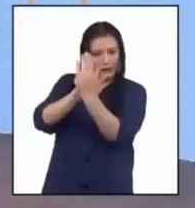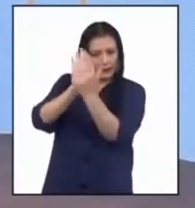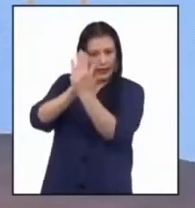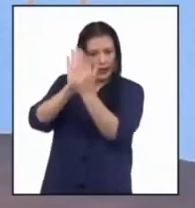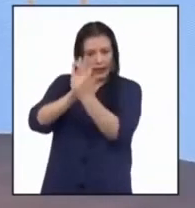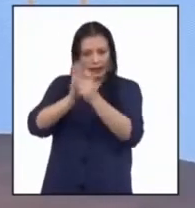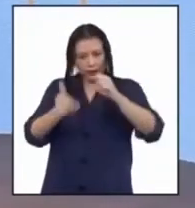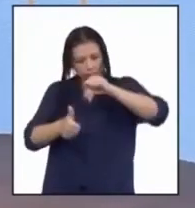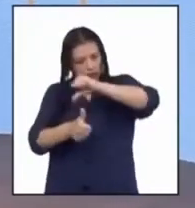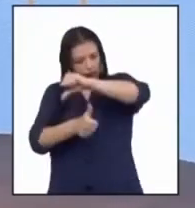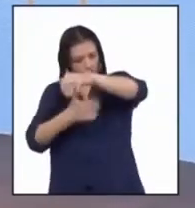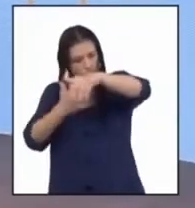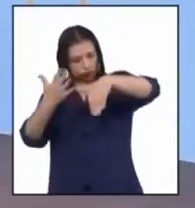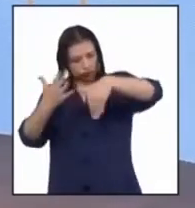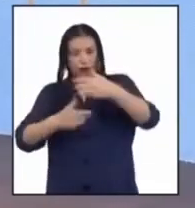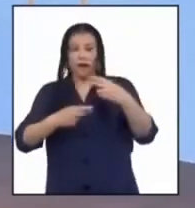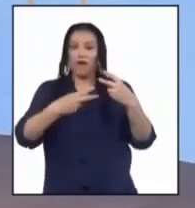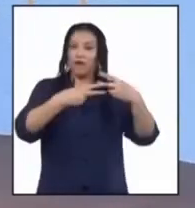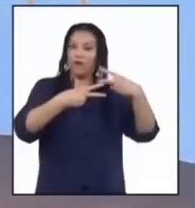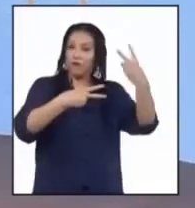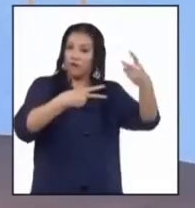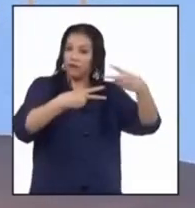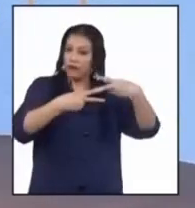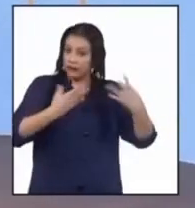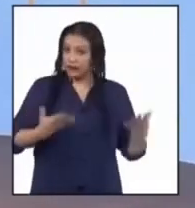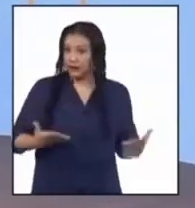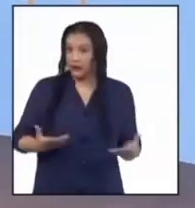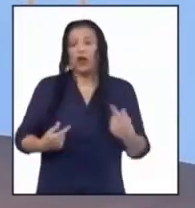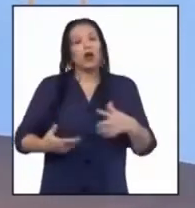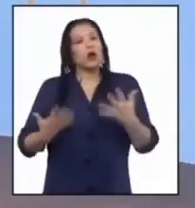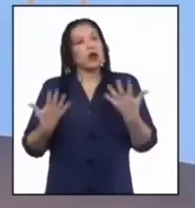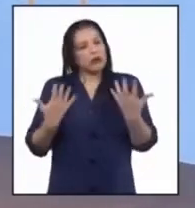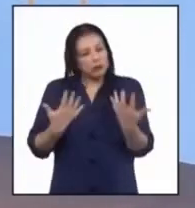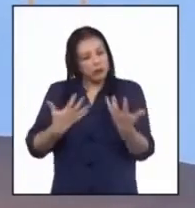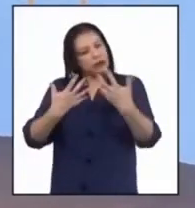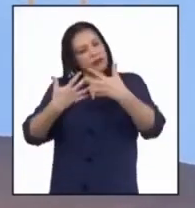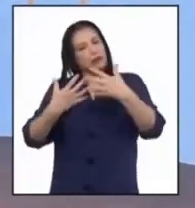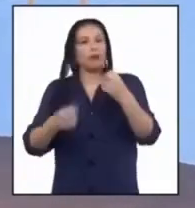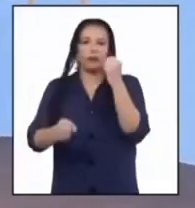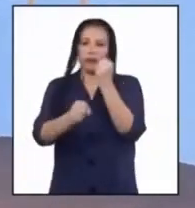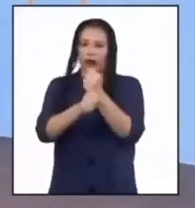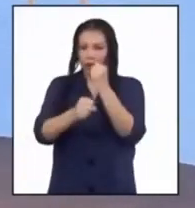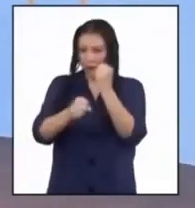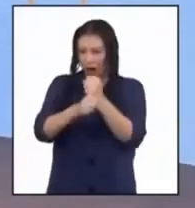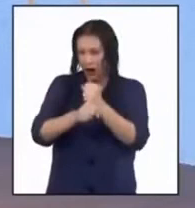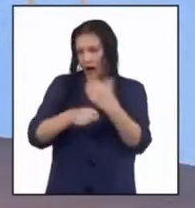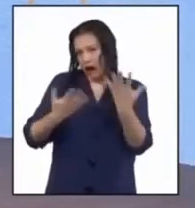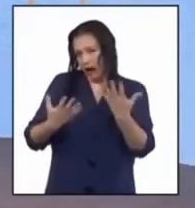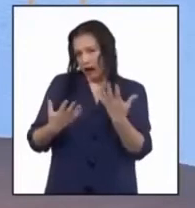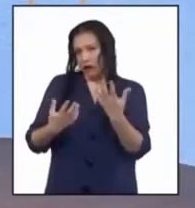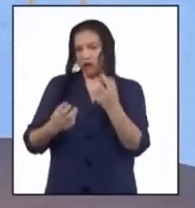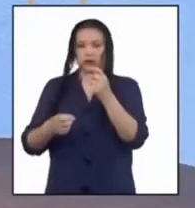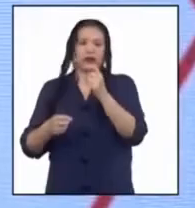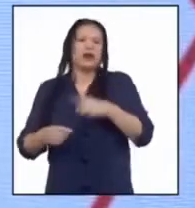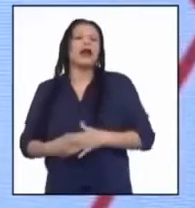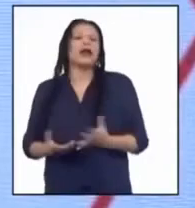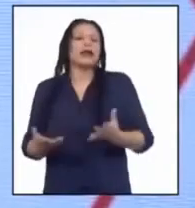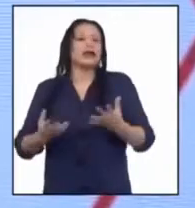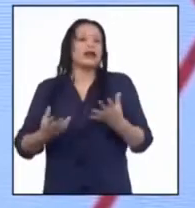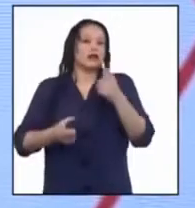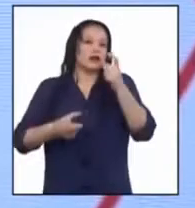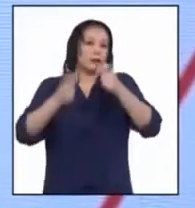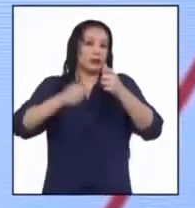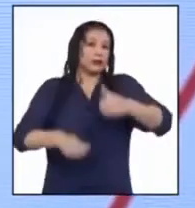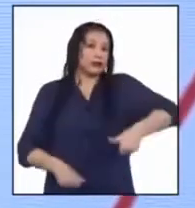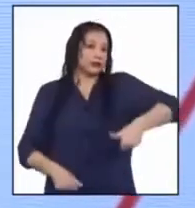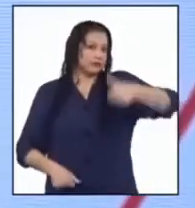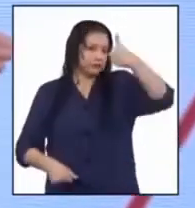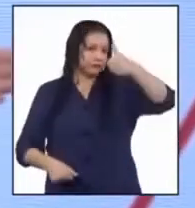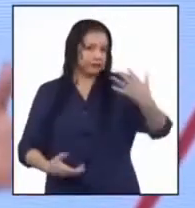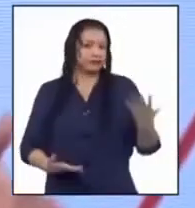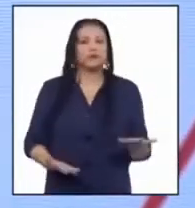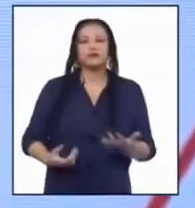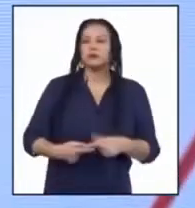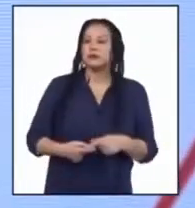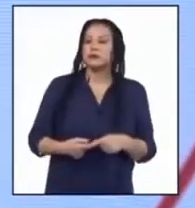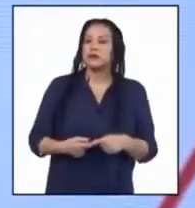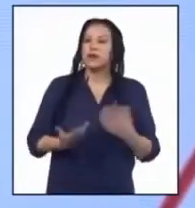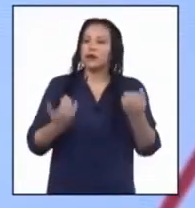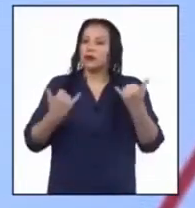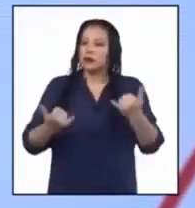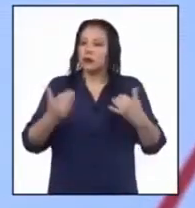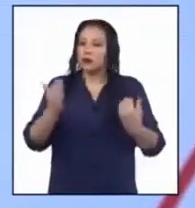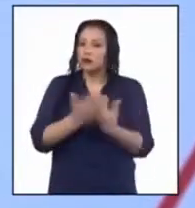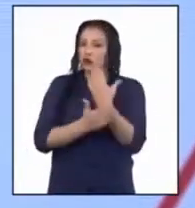la convivencia con nuestros vecinos, con quienes tenemos vínculo laboral y con nuestras autoridades. Ya que ante las